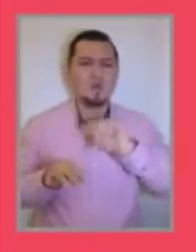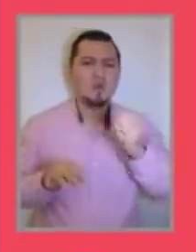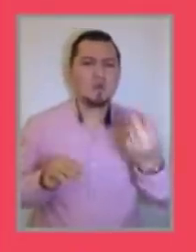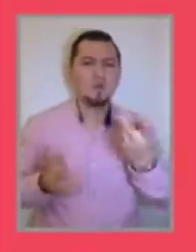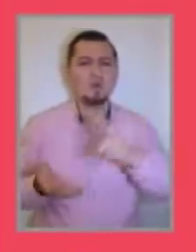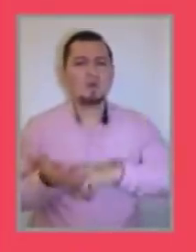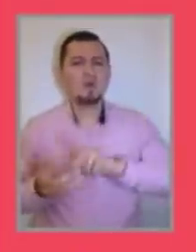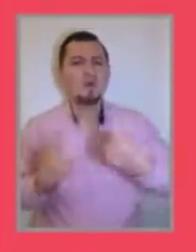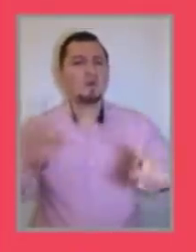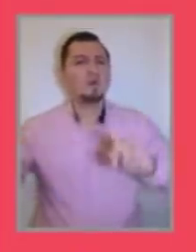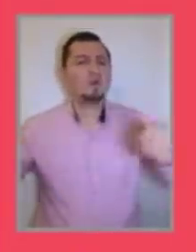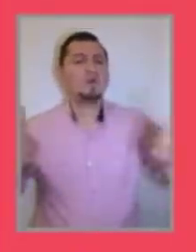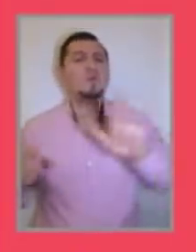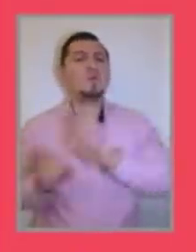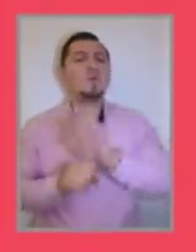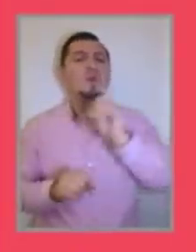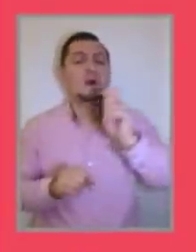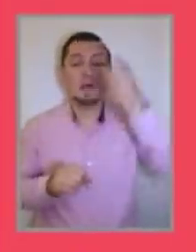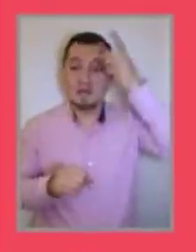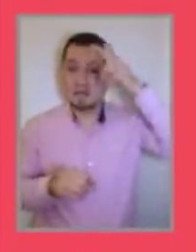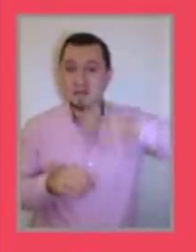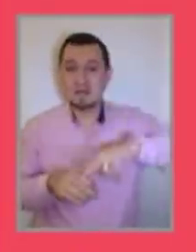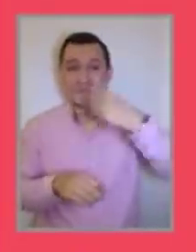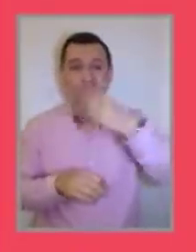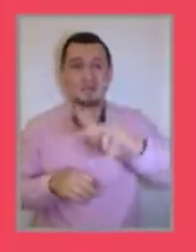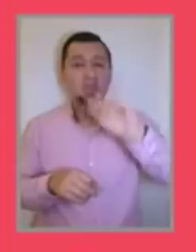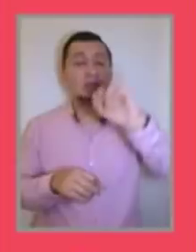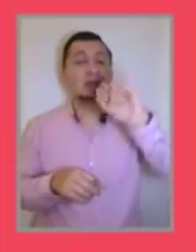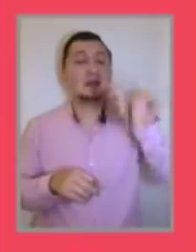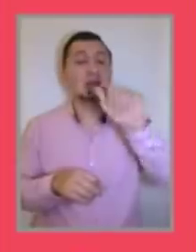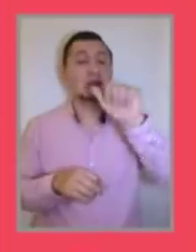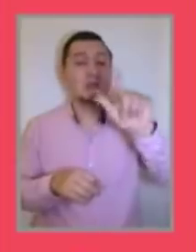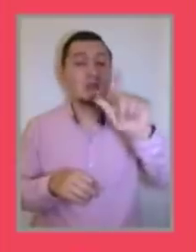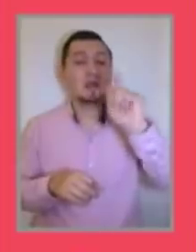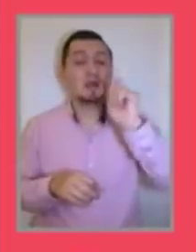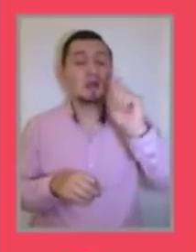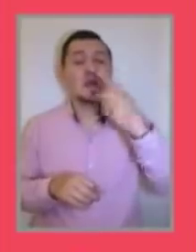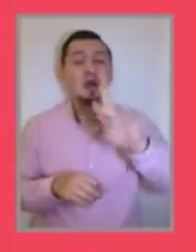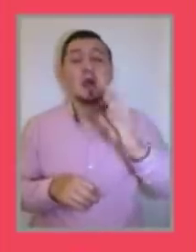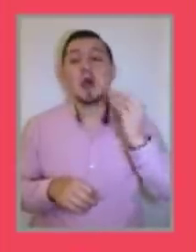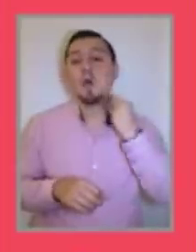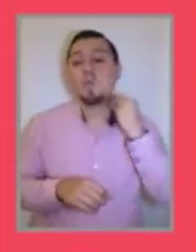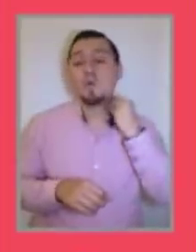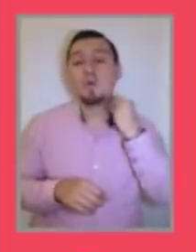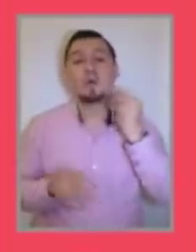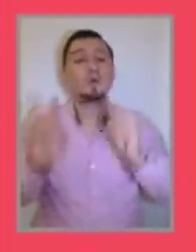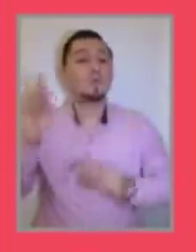de gobierno? ¿Qué opina del caso del director jurídico del Injalreso, que también es abogado de la Policía de Guadalajara?